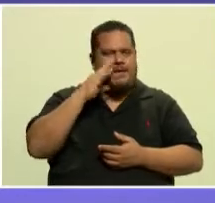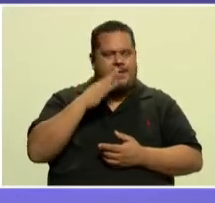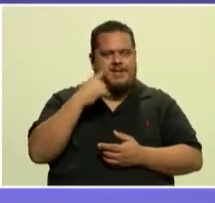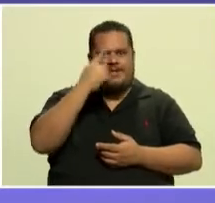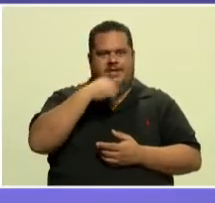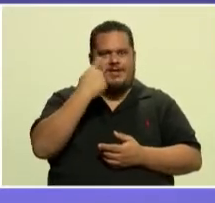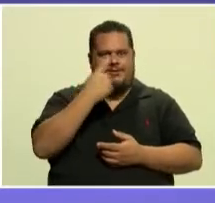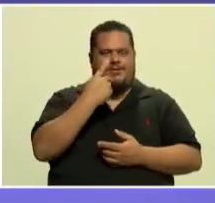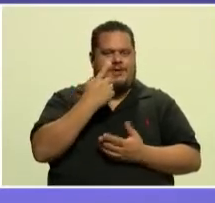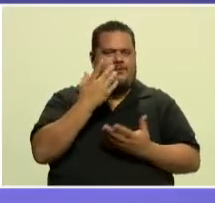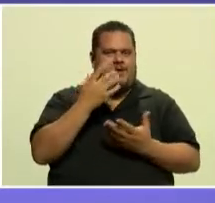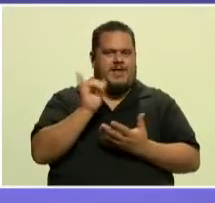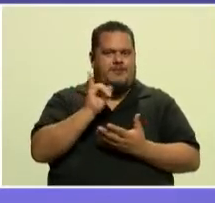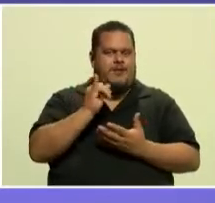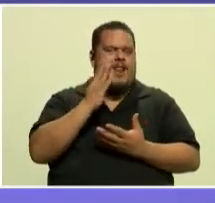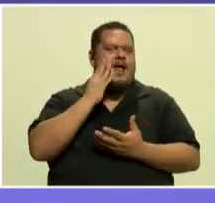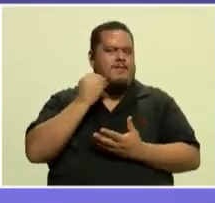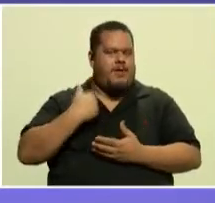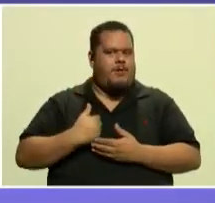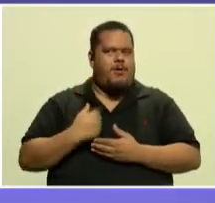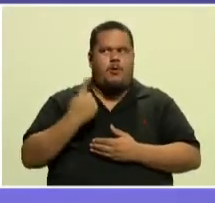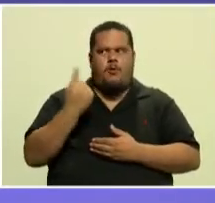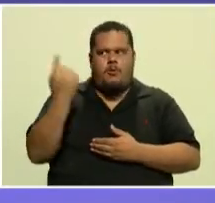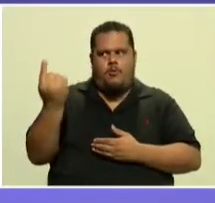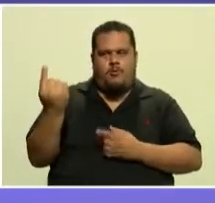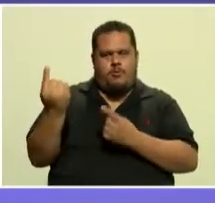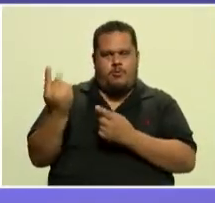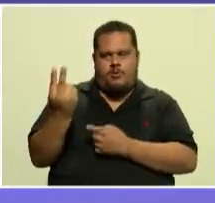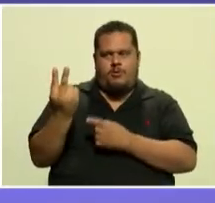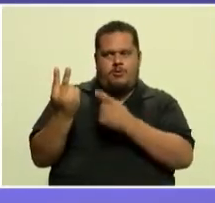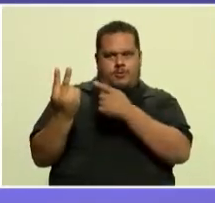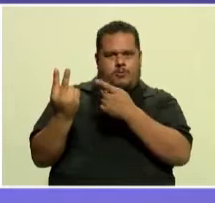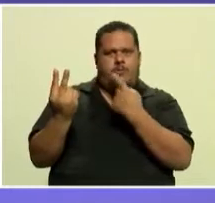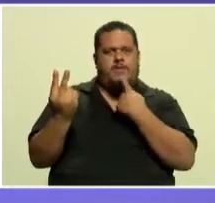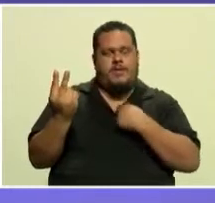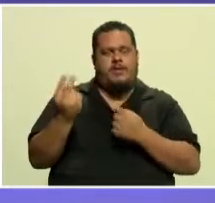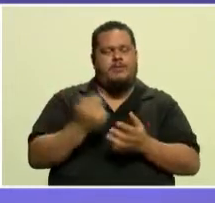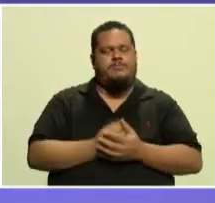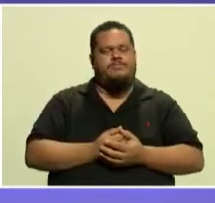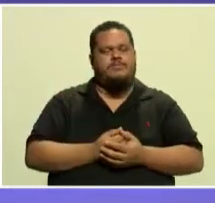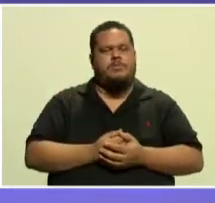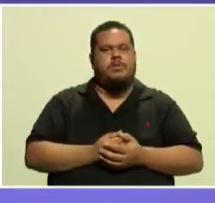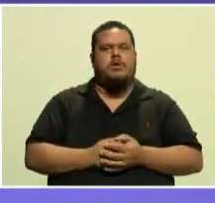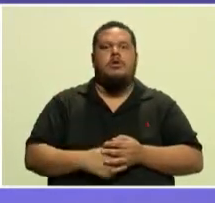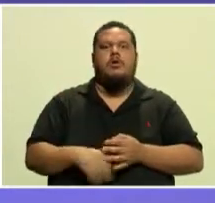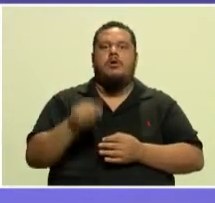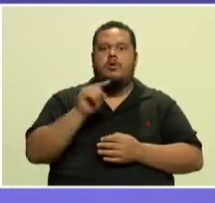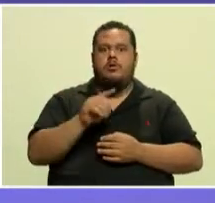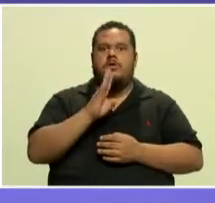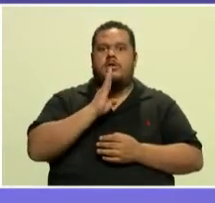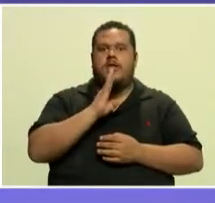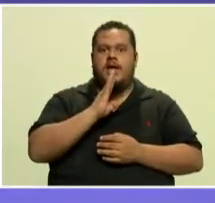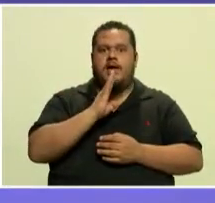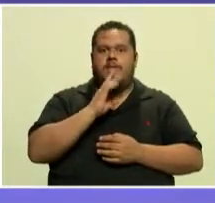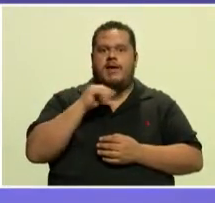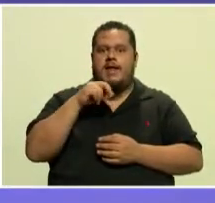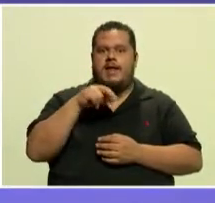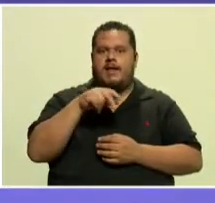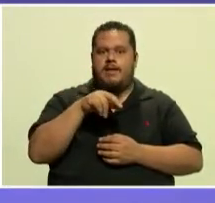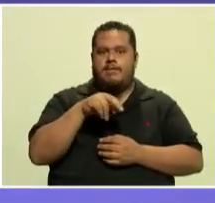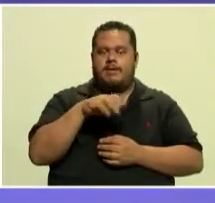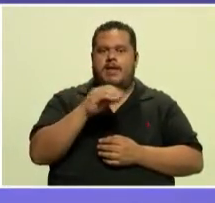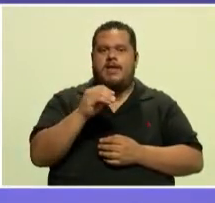físicamente a mi abuelo, y uno de ellos me dijo, con lágrimas en los ojos, me dijo: vos hablas, caminás